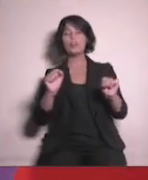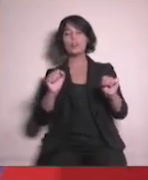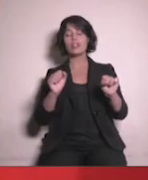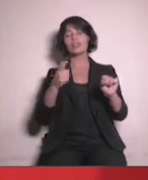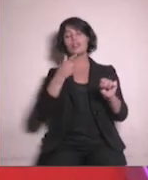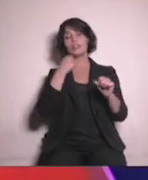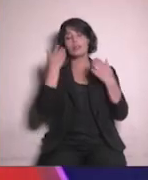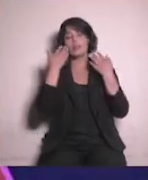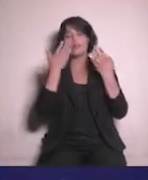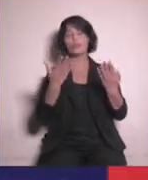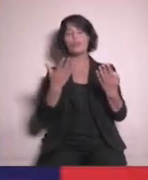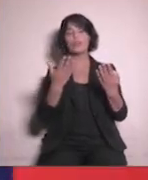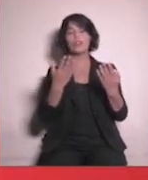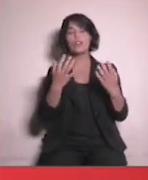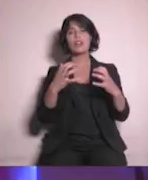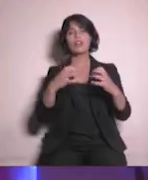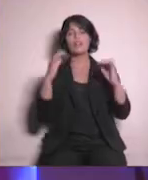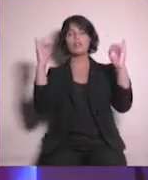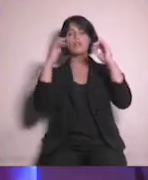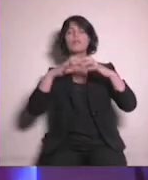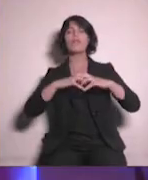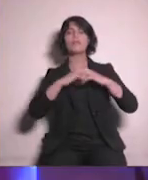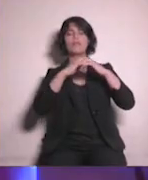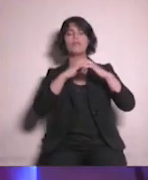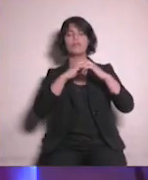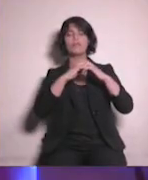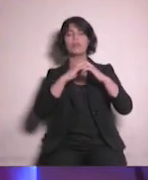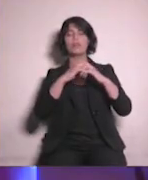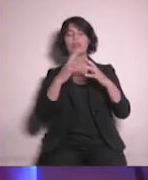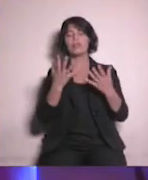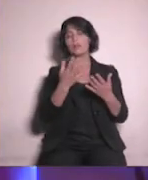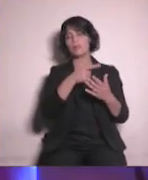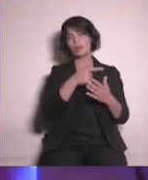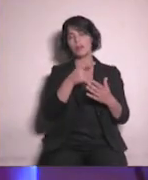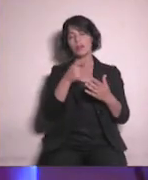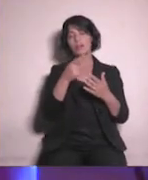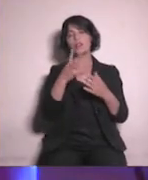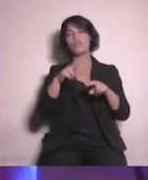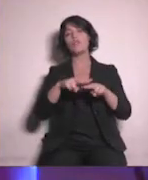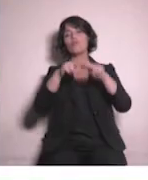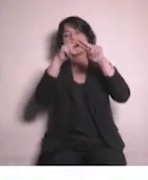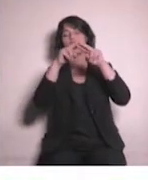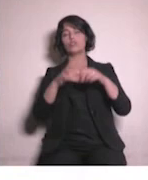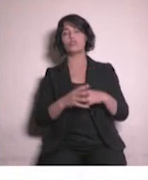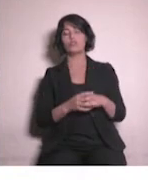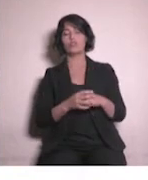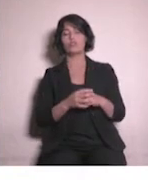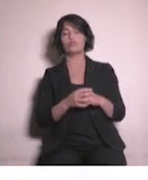otorgar consistentemente la mejor rentabilidad para esos fondos.